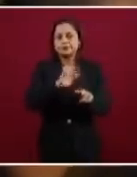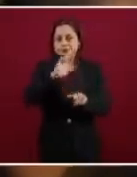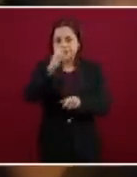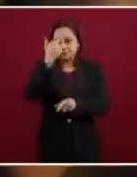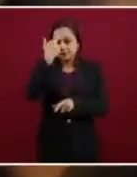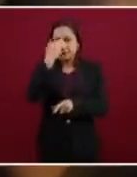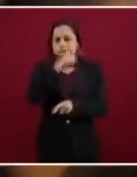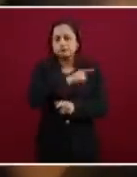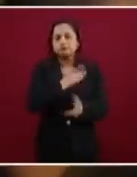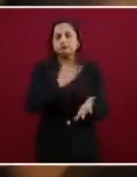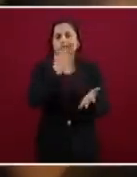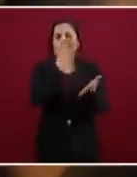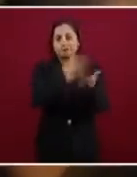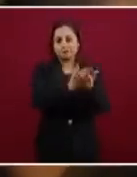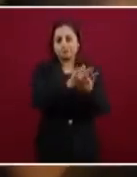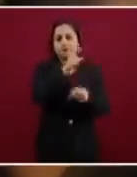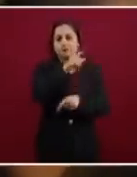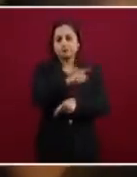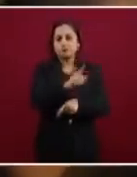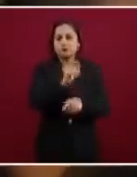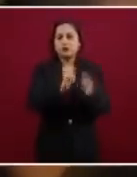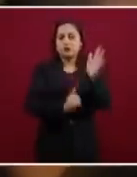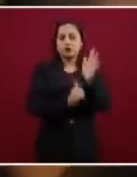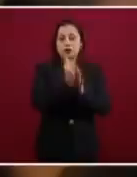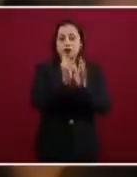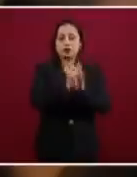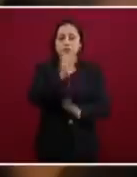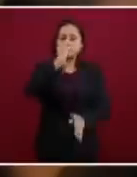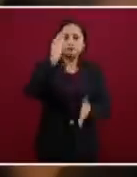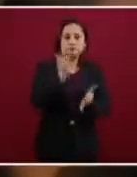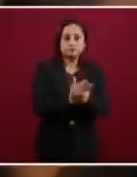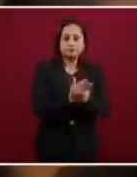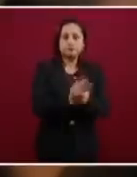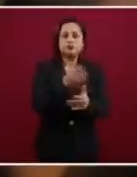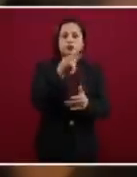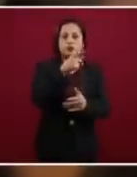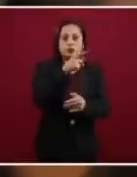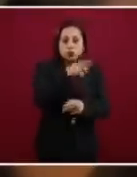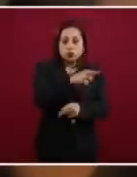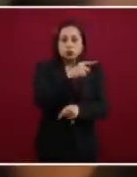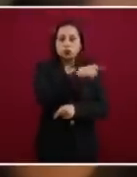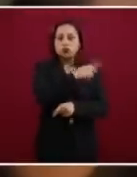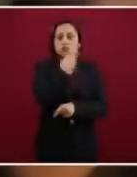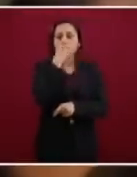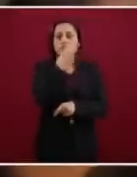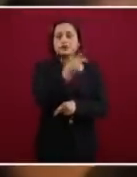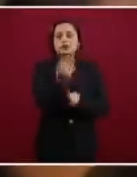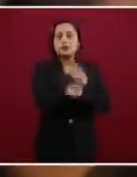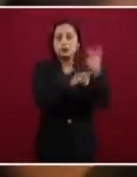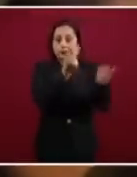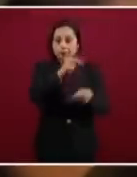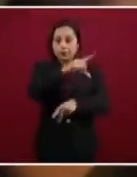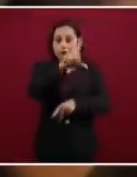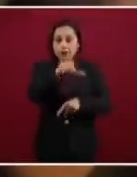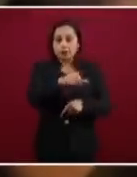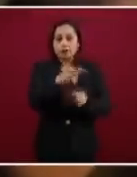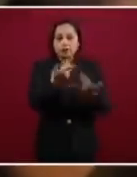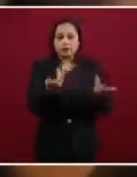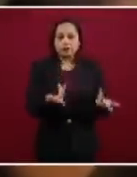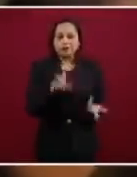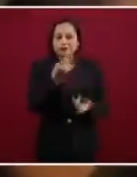pararon porque usted dijo que los iba a consultar entonces qué va a pasar con este punto y también preguntarle a usted